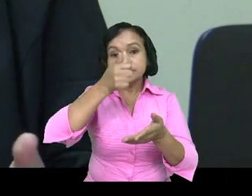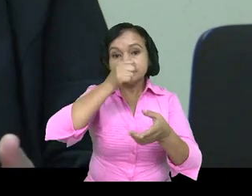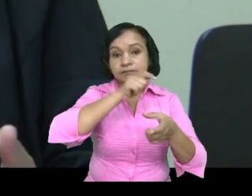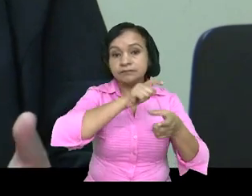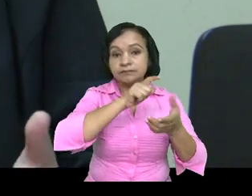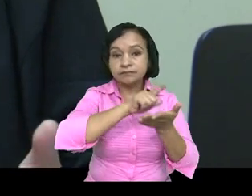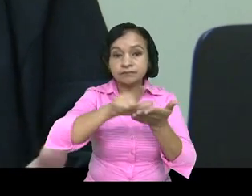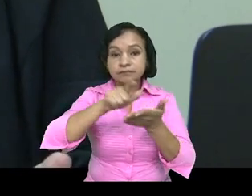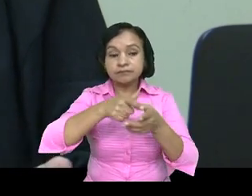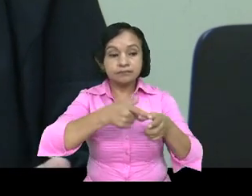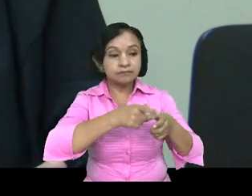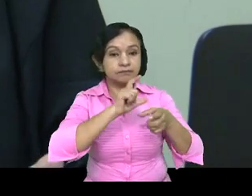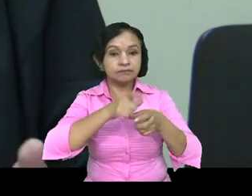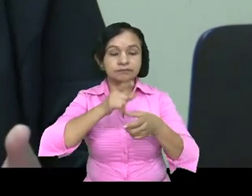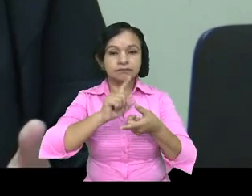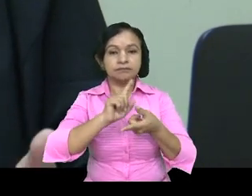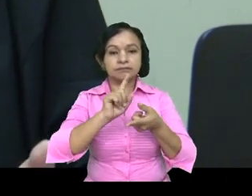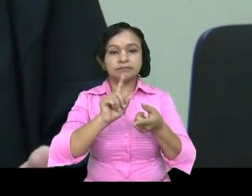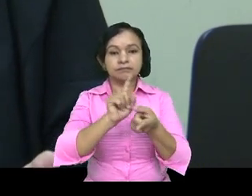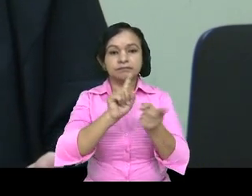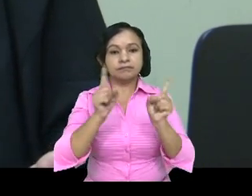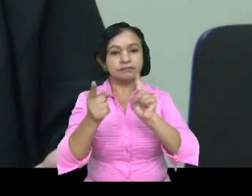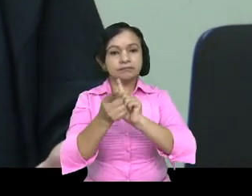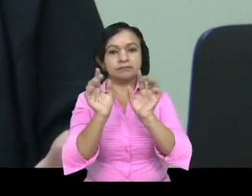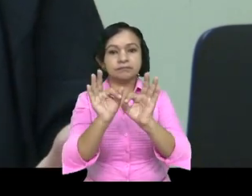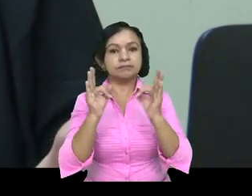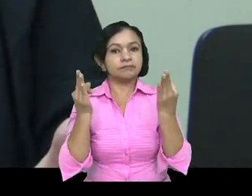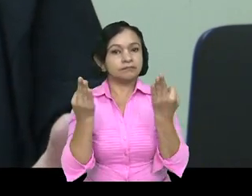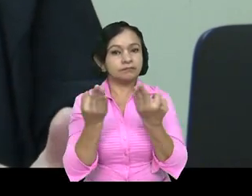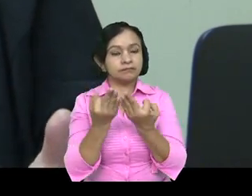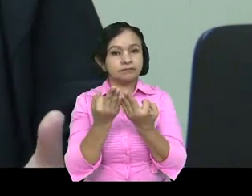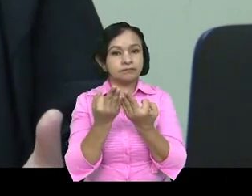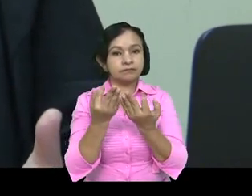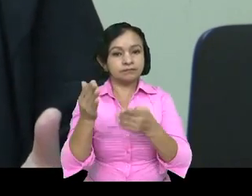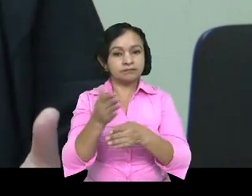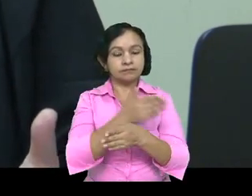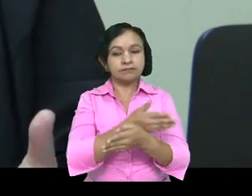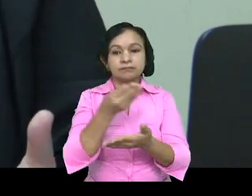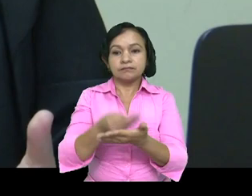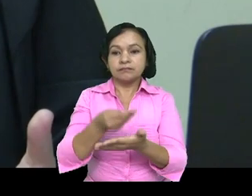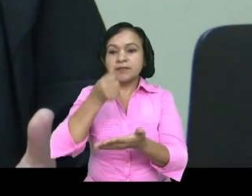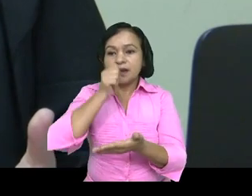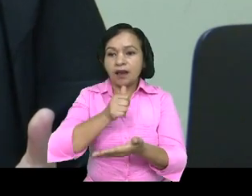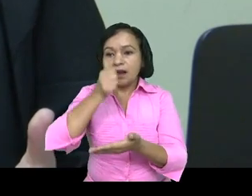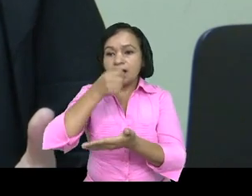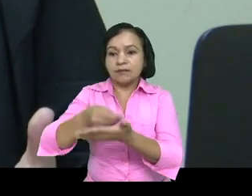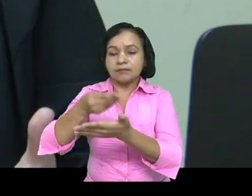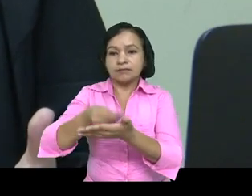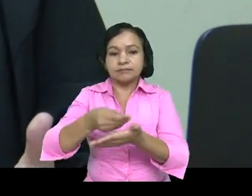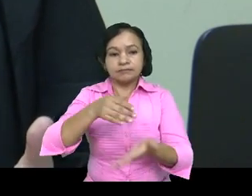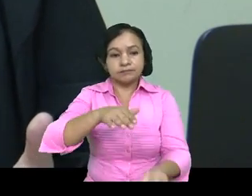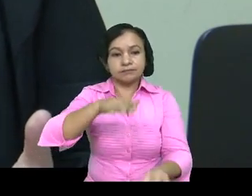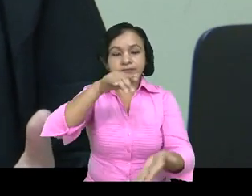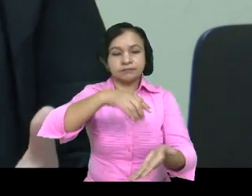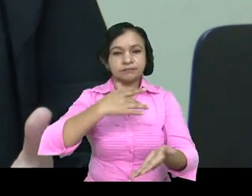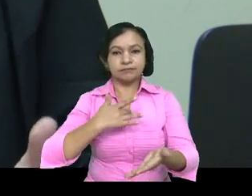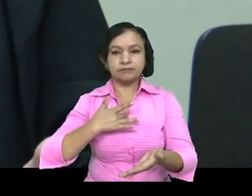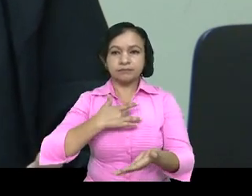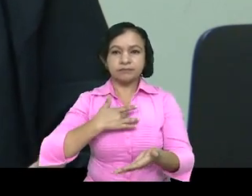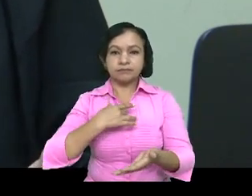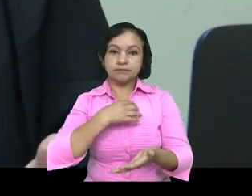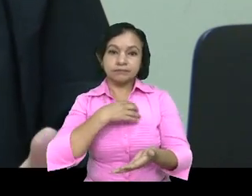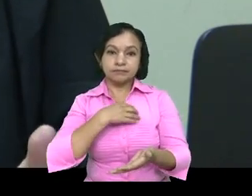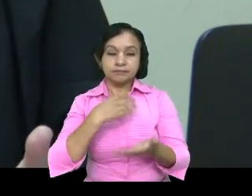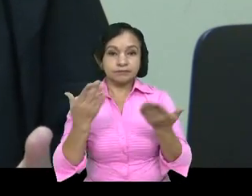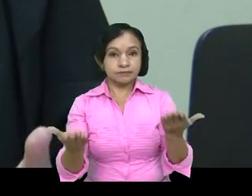rural, la familia se transforma. ¿Cómo se transforma? Lo que invertían en comprar agua, lo invierten en sus propias necesidades.